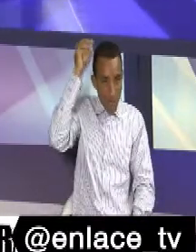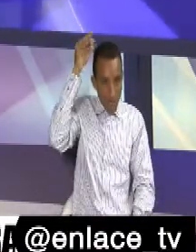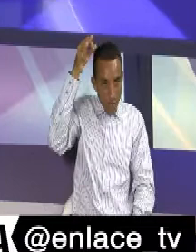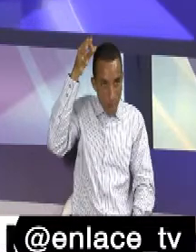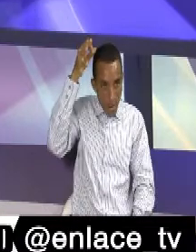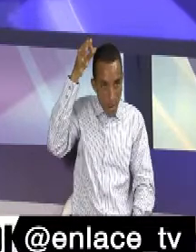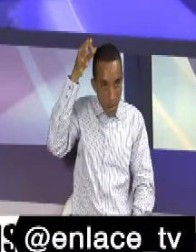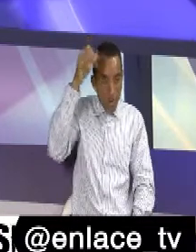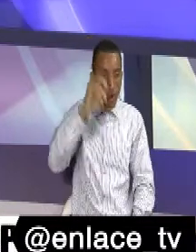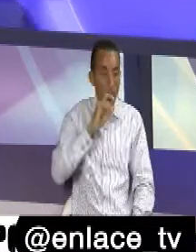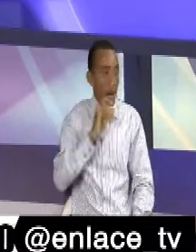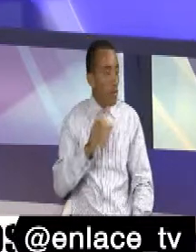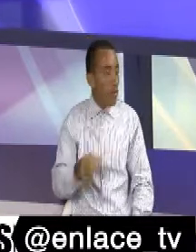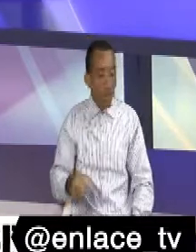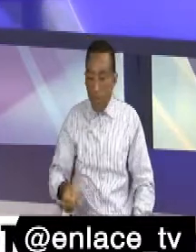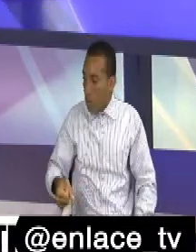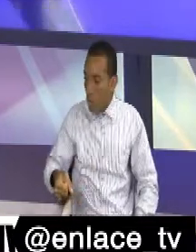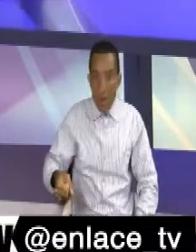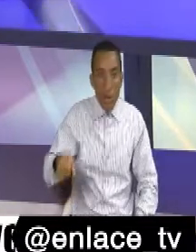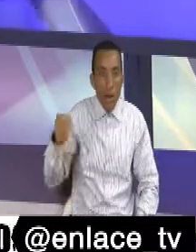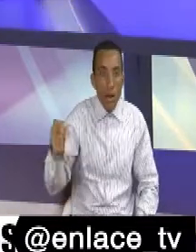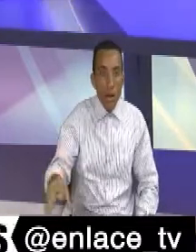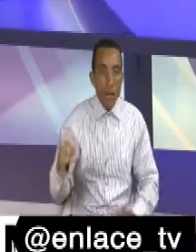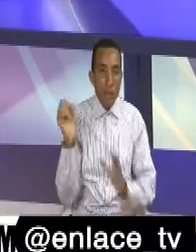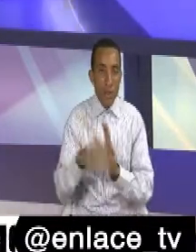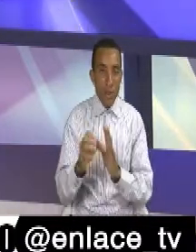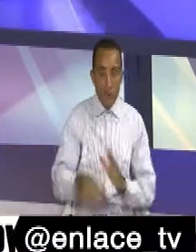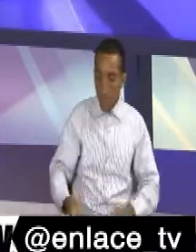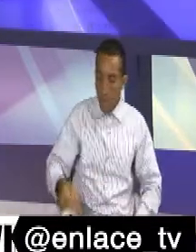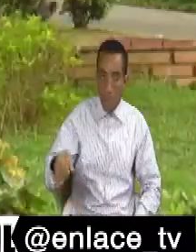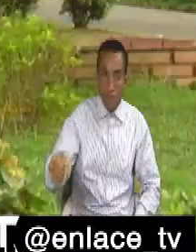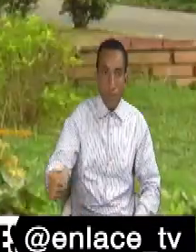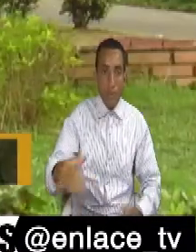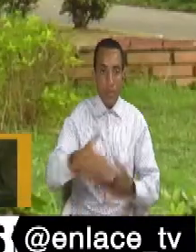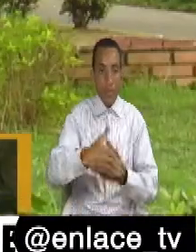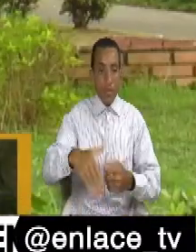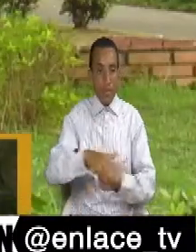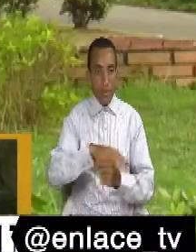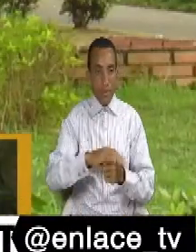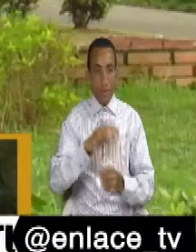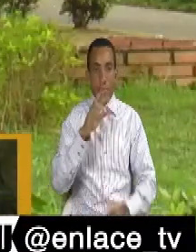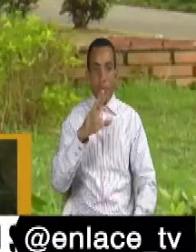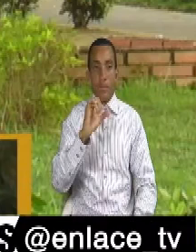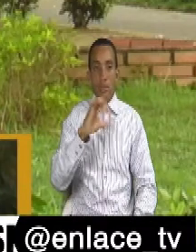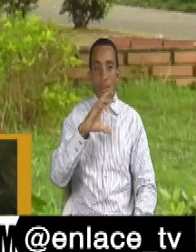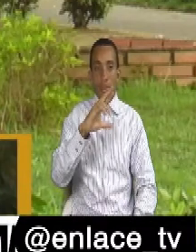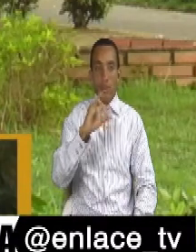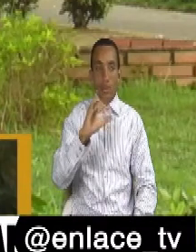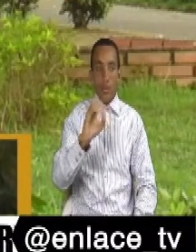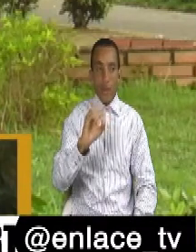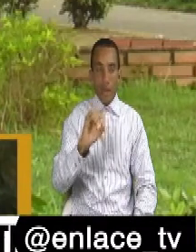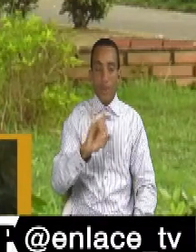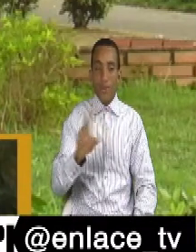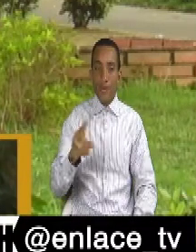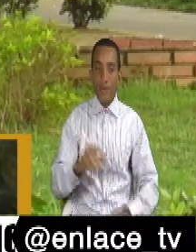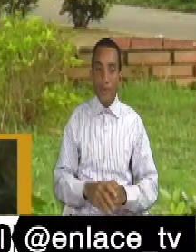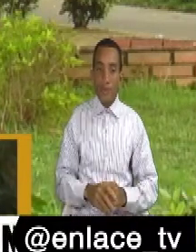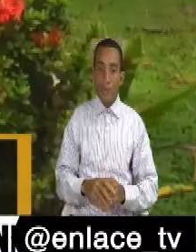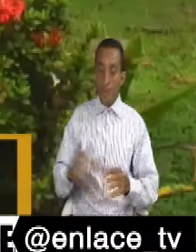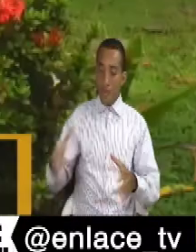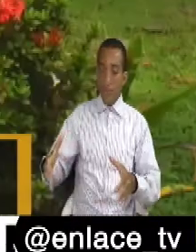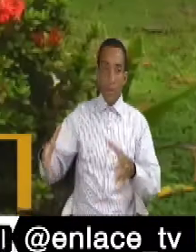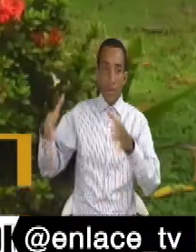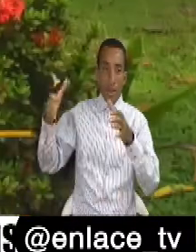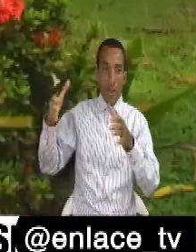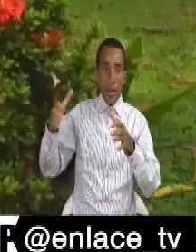basuras en el separador de la carrera 24 del barrio El Recreo. En un verdadero problema se estaban convirtiendo las canecas habilitadas para la limpieza